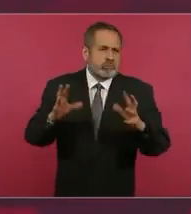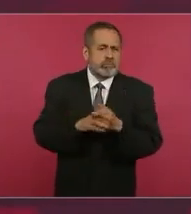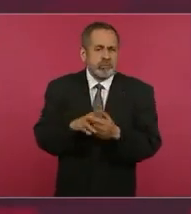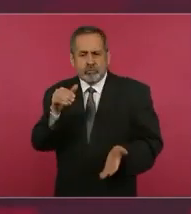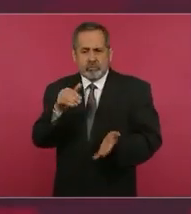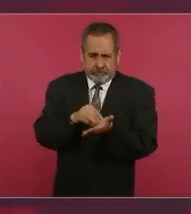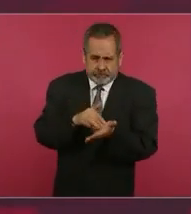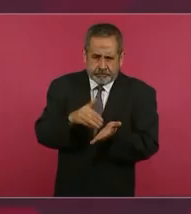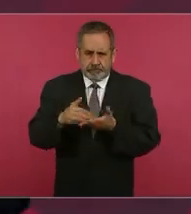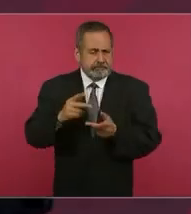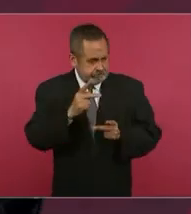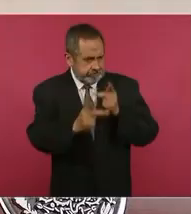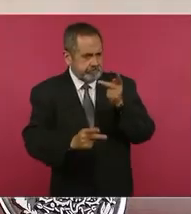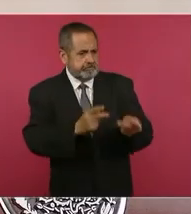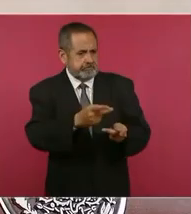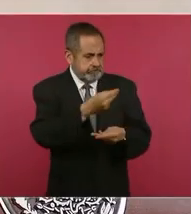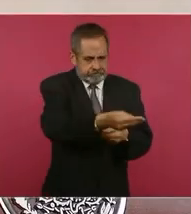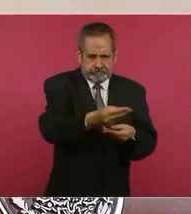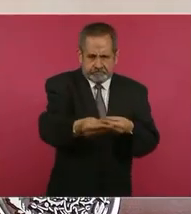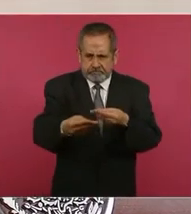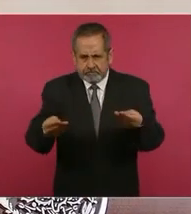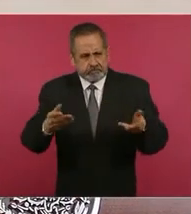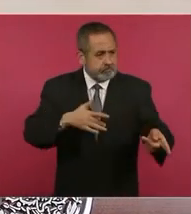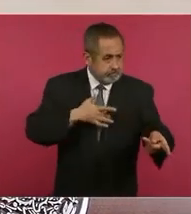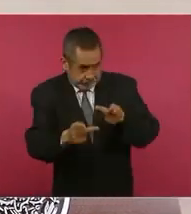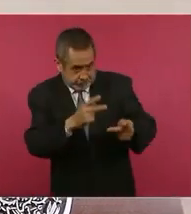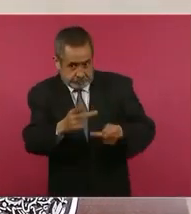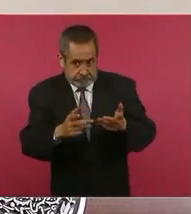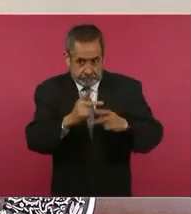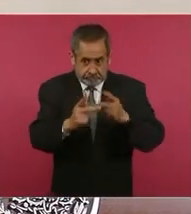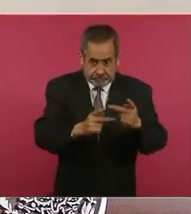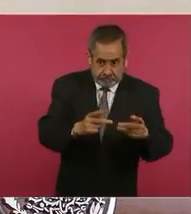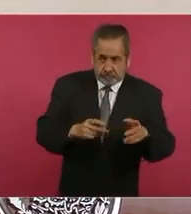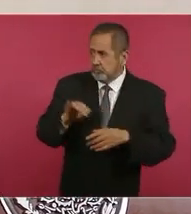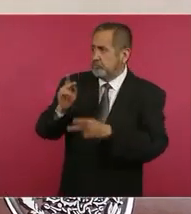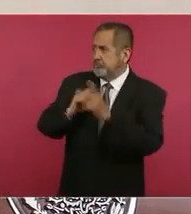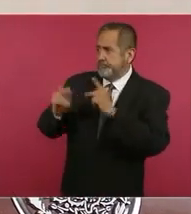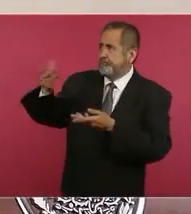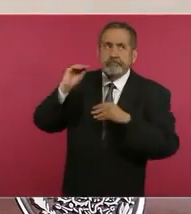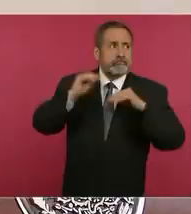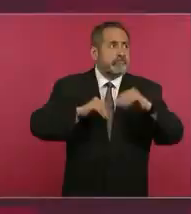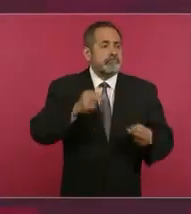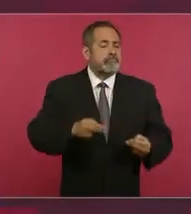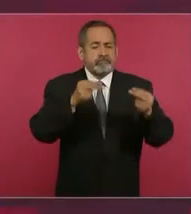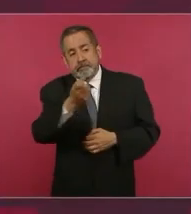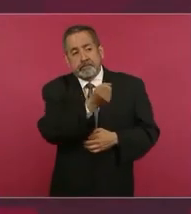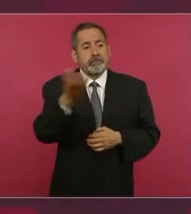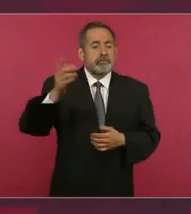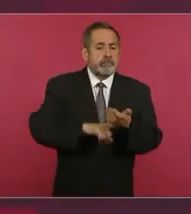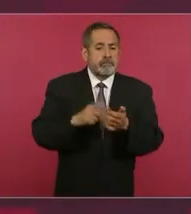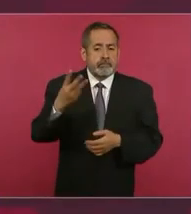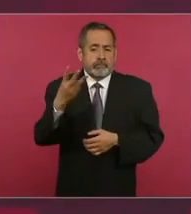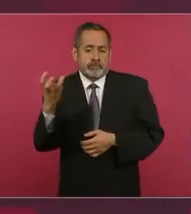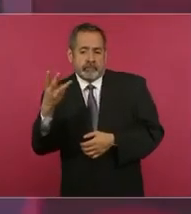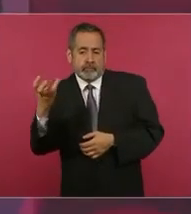disponibles para entregar estos créditos y en el caso de los más de 300 hoteles hay